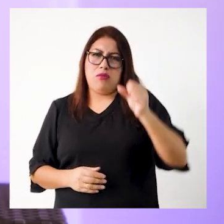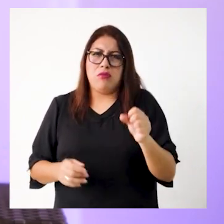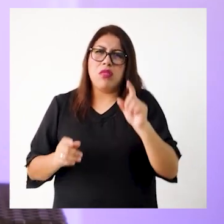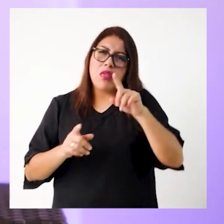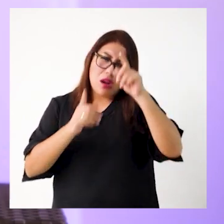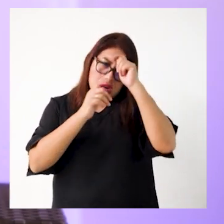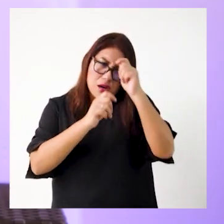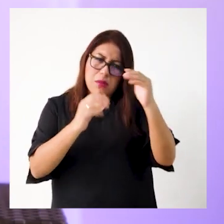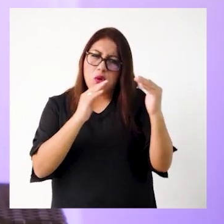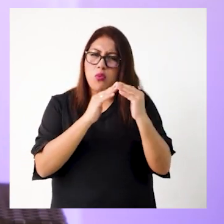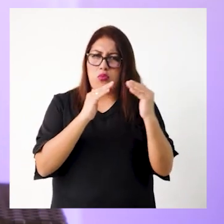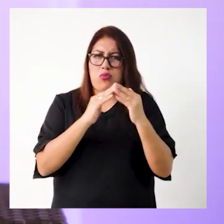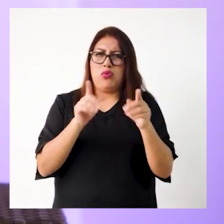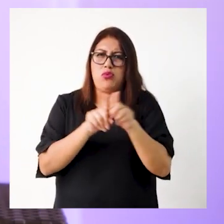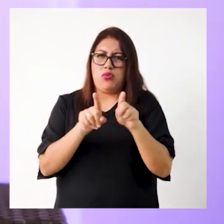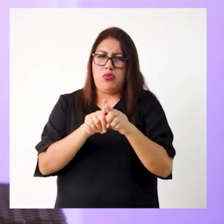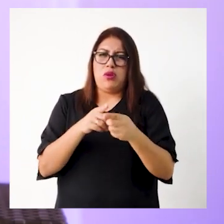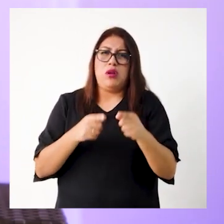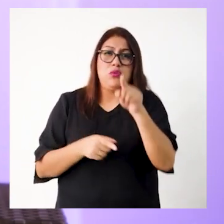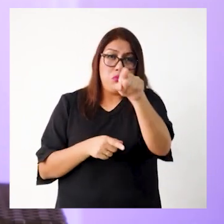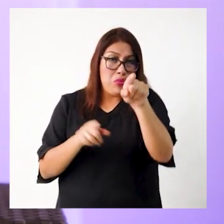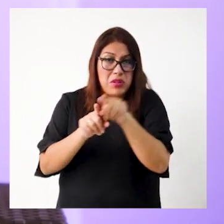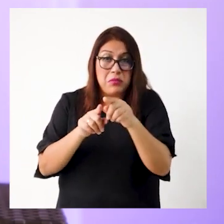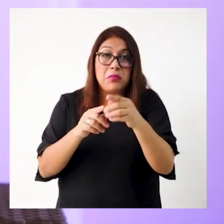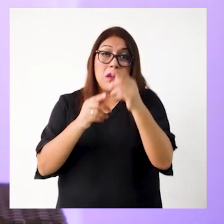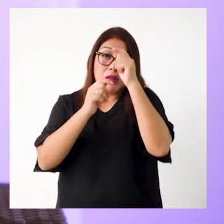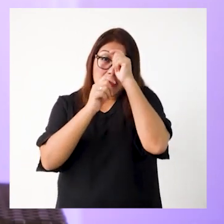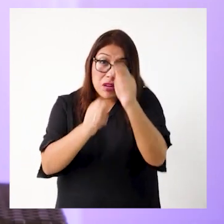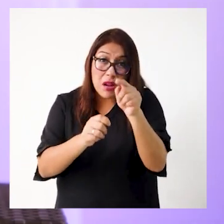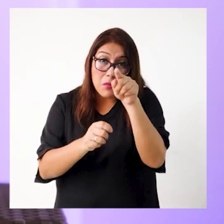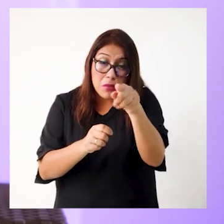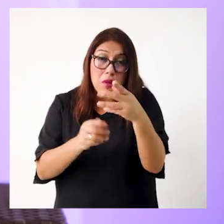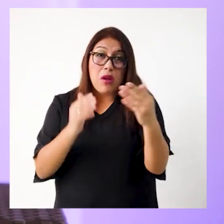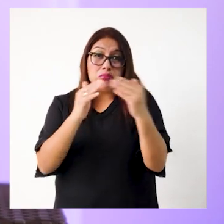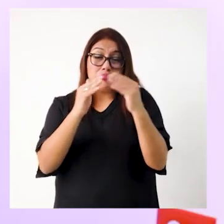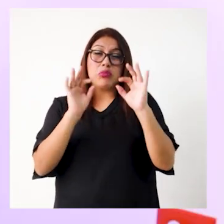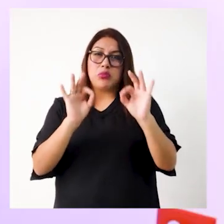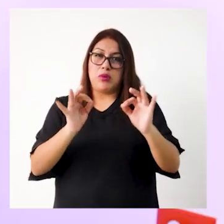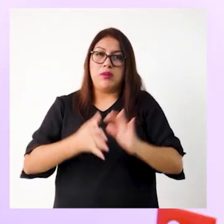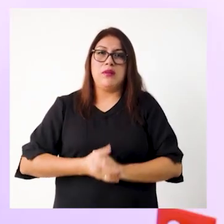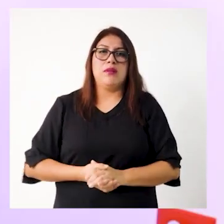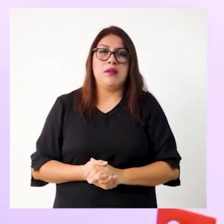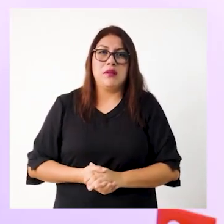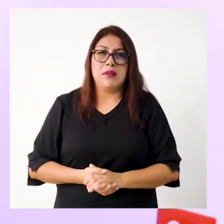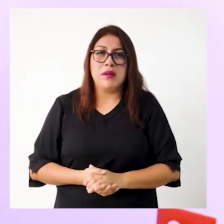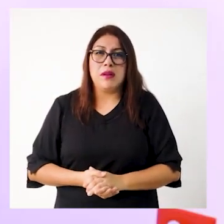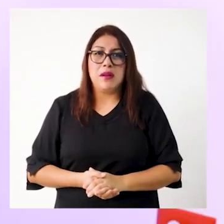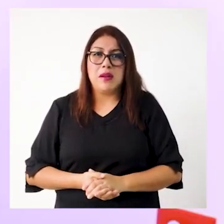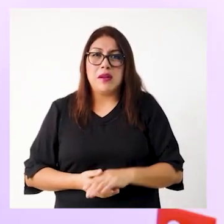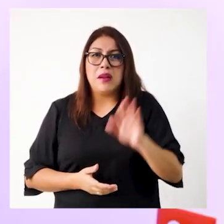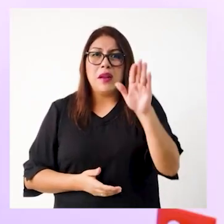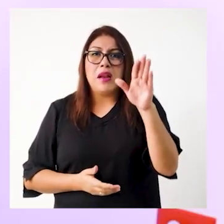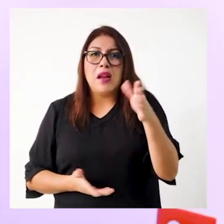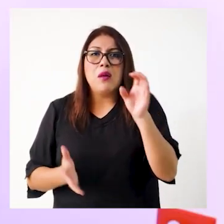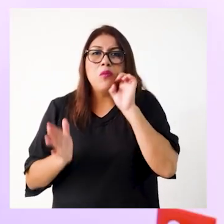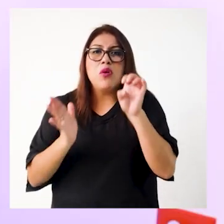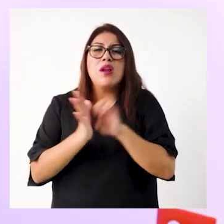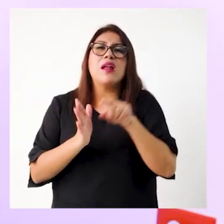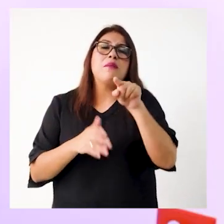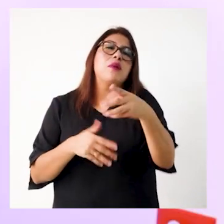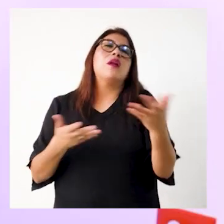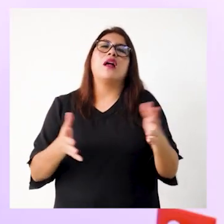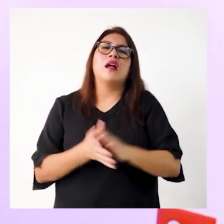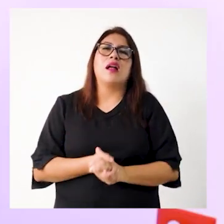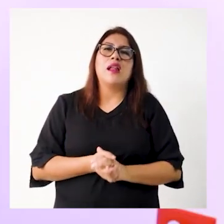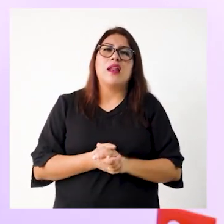con respeto como quisieras tú, amigo ciudadano, que te traten a ti. Oye, pero ¿y qué me dices de las cajas de los supermercados,